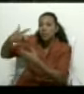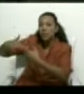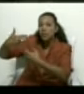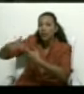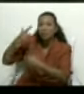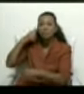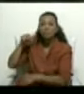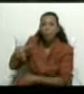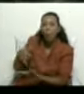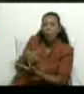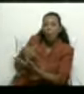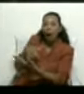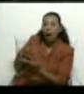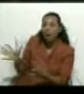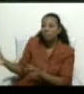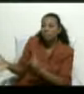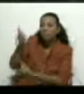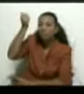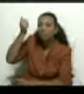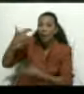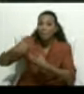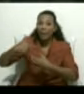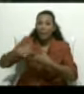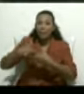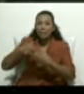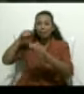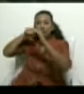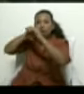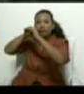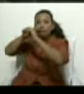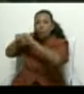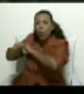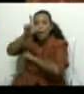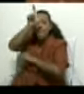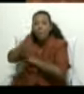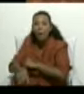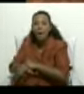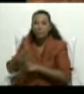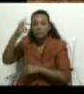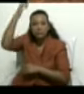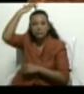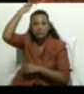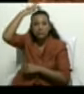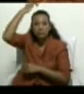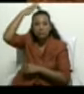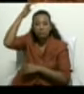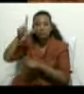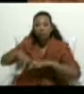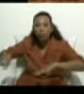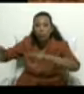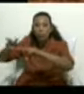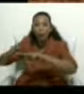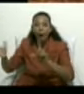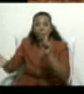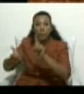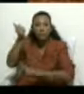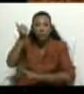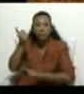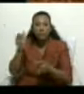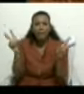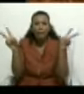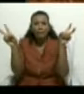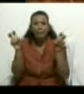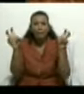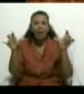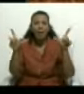Homero, durante décadas en PDVSA logró ingresar un caballo de Troya. En este contexto conseguimos los siguientes titulares